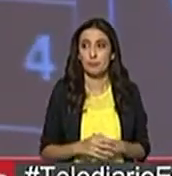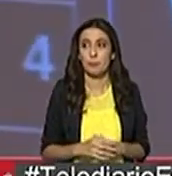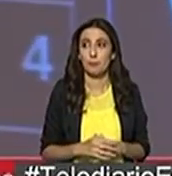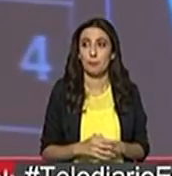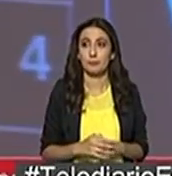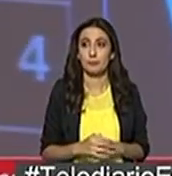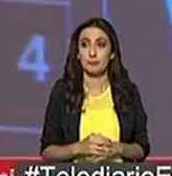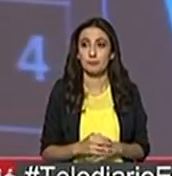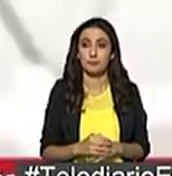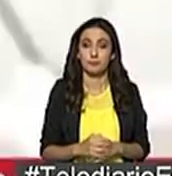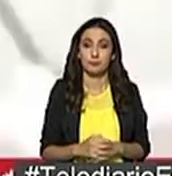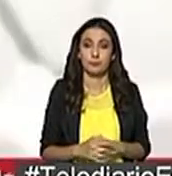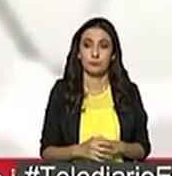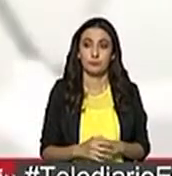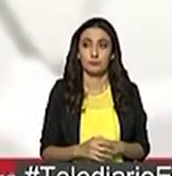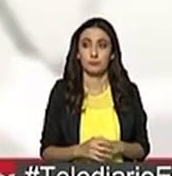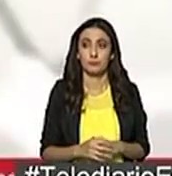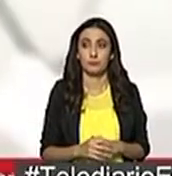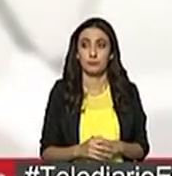Medios Públicos.